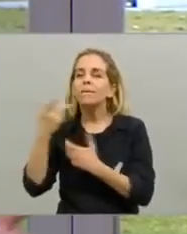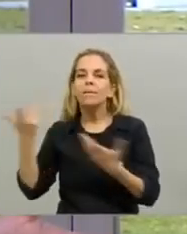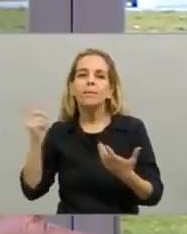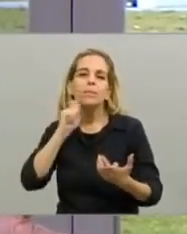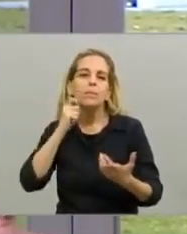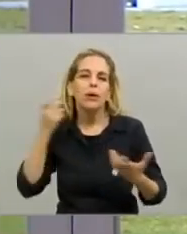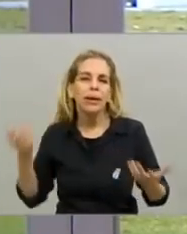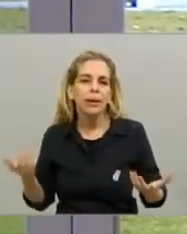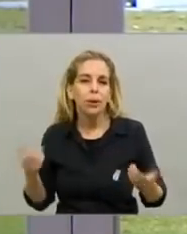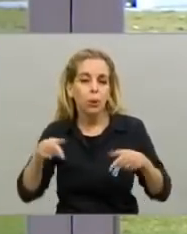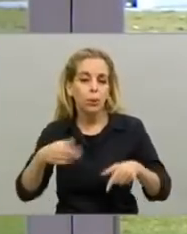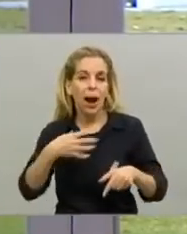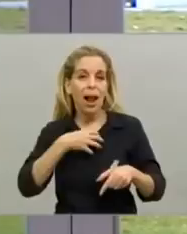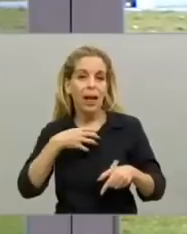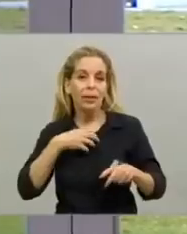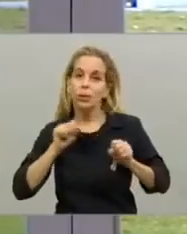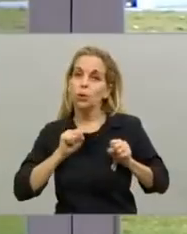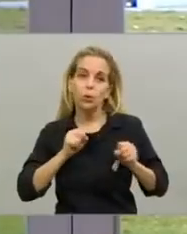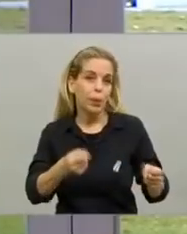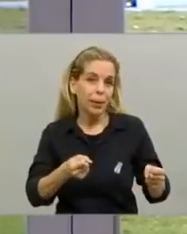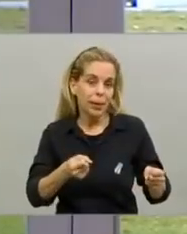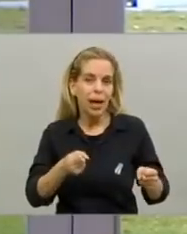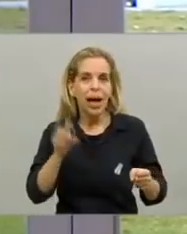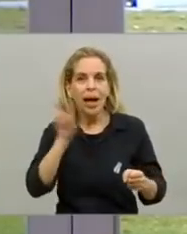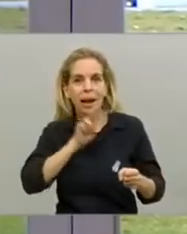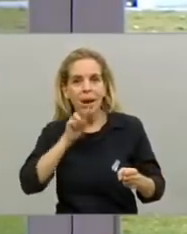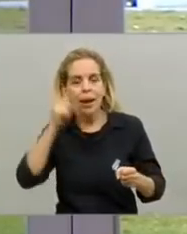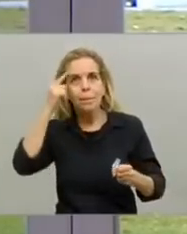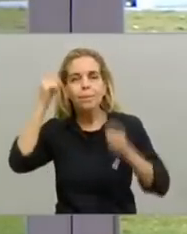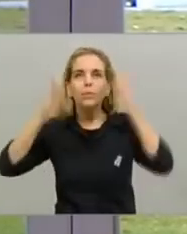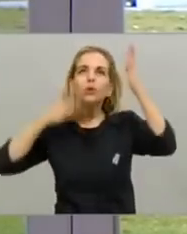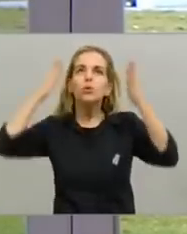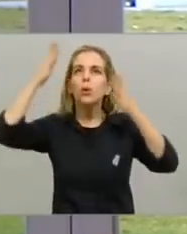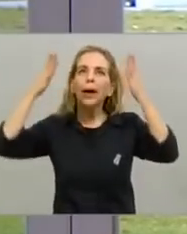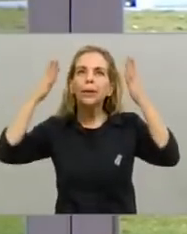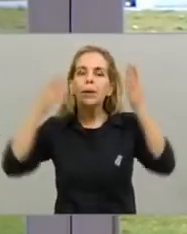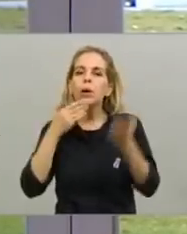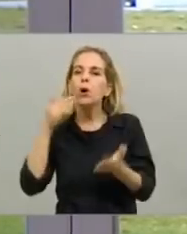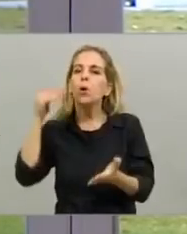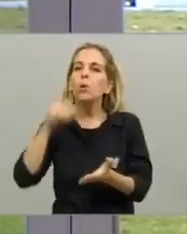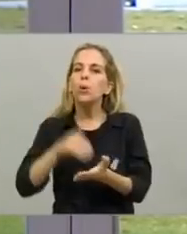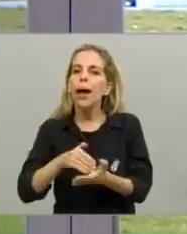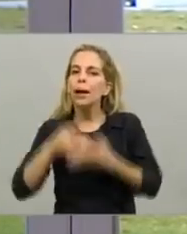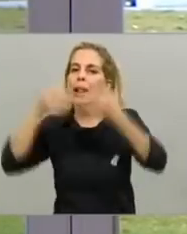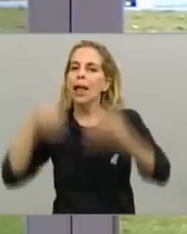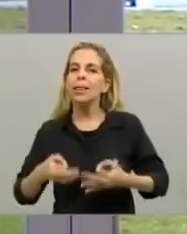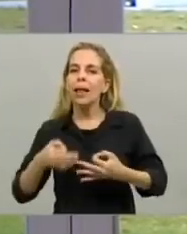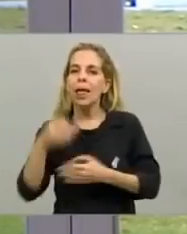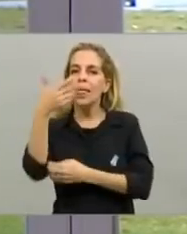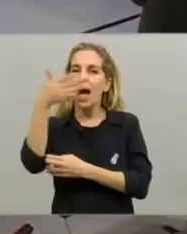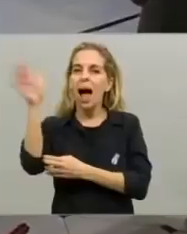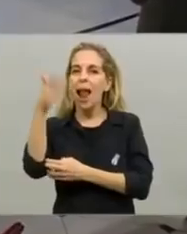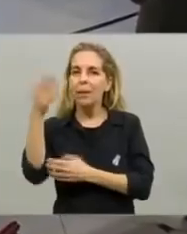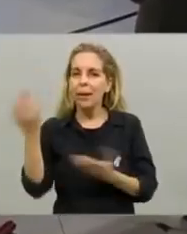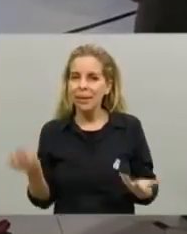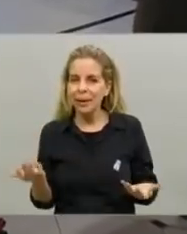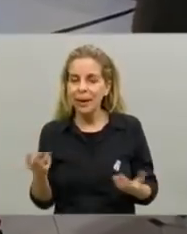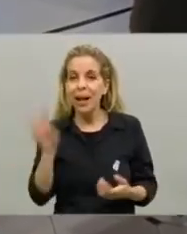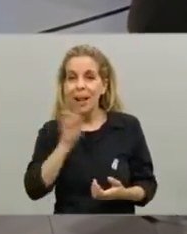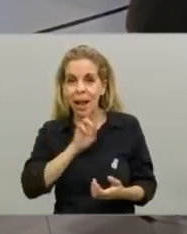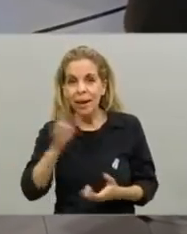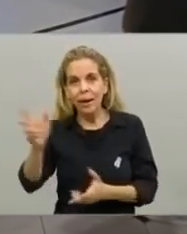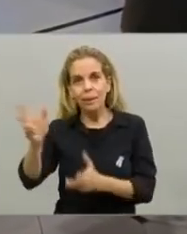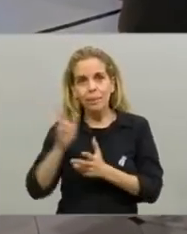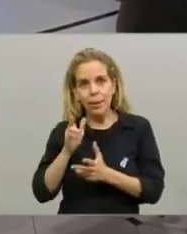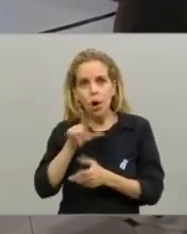no hay clases y ella tenía la ilusión de prometerle lealtad a la bandera, sería muy lindo que